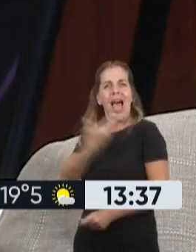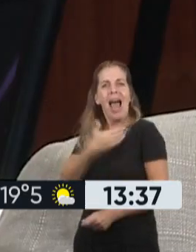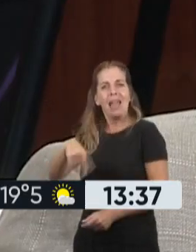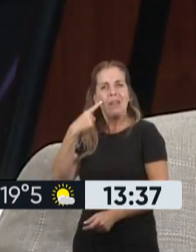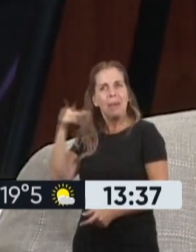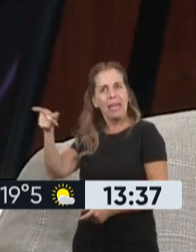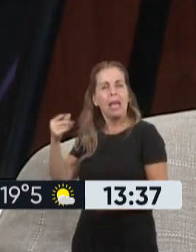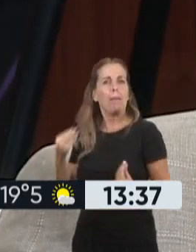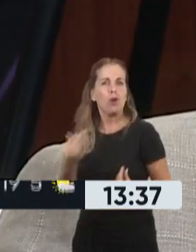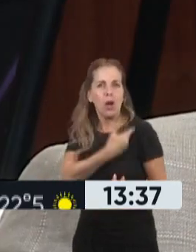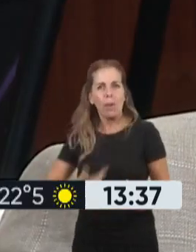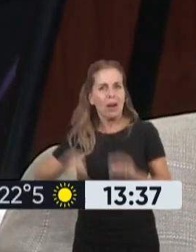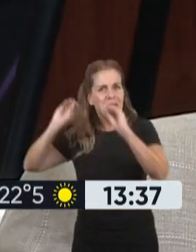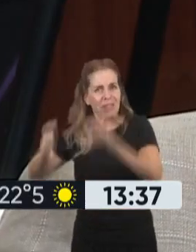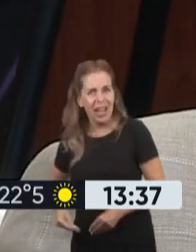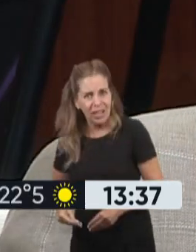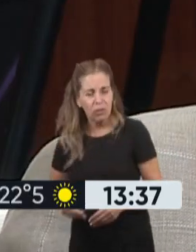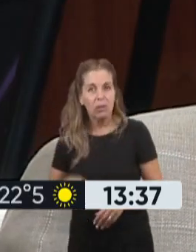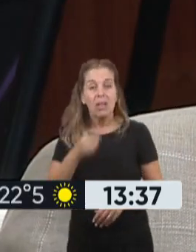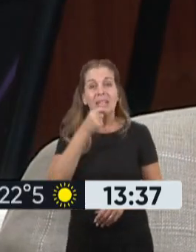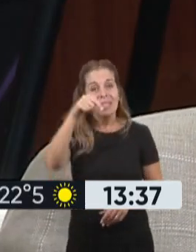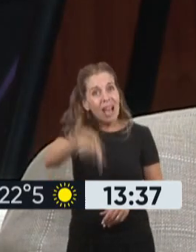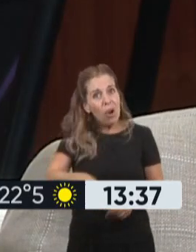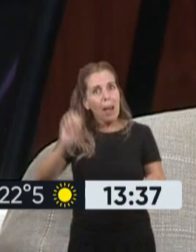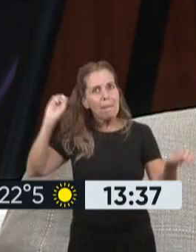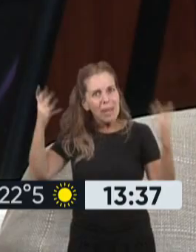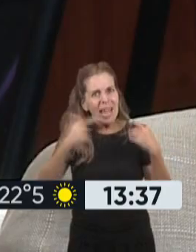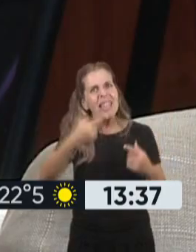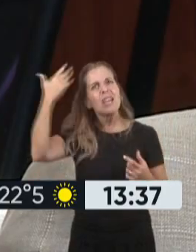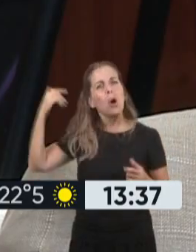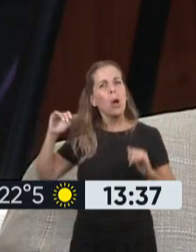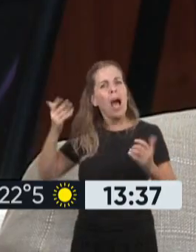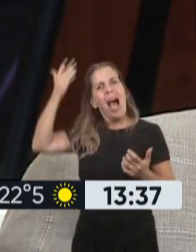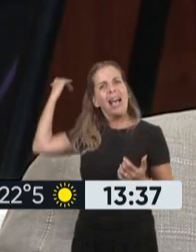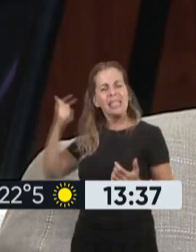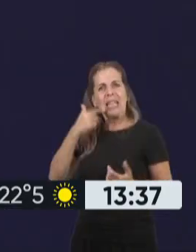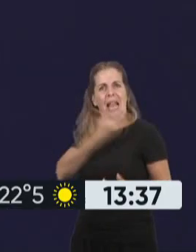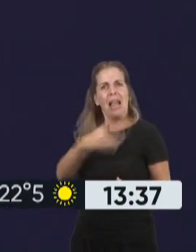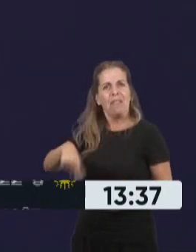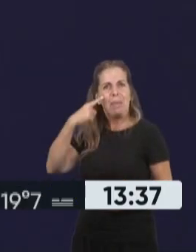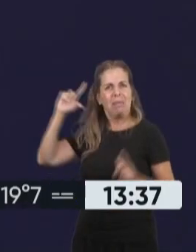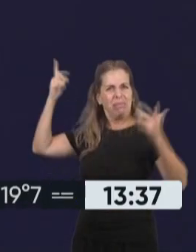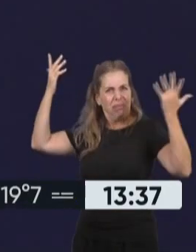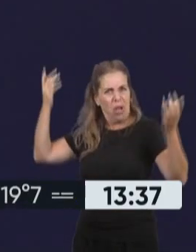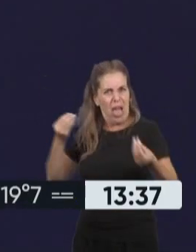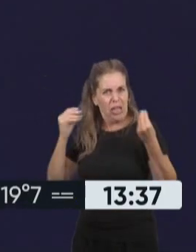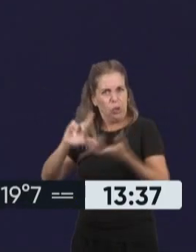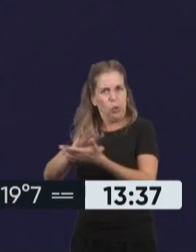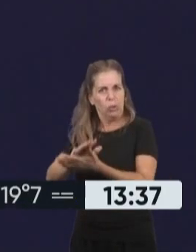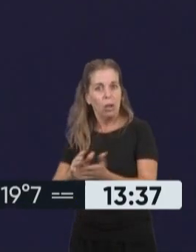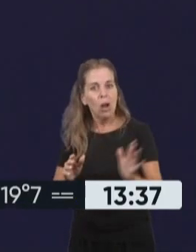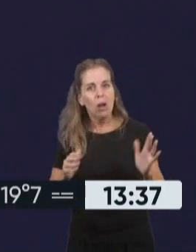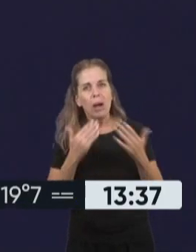por qué existe ahora en el mundo de Milei el FMI si en ese momento no existía. Muchísimas gracias. Por favor, es un placer escuchar